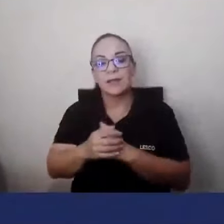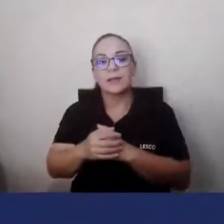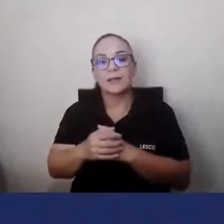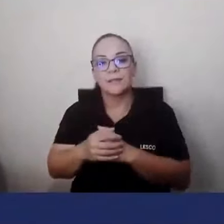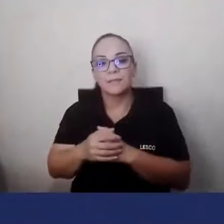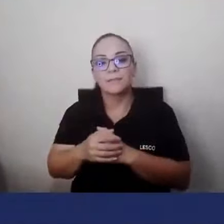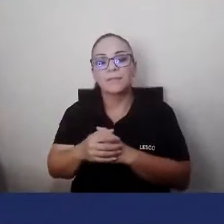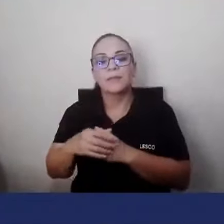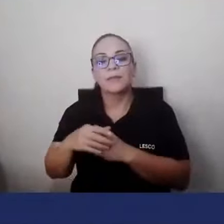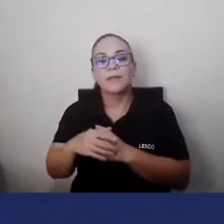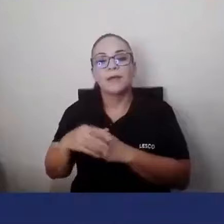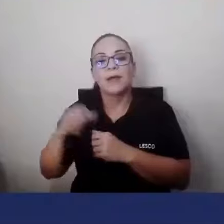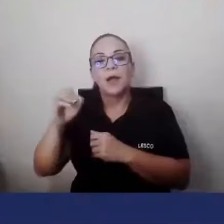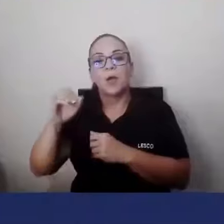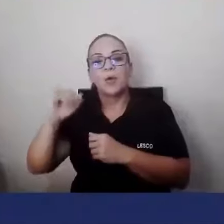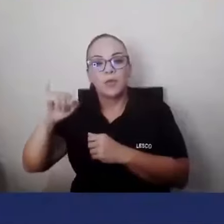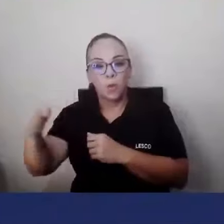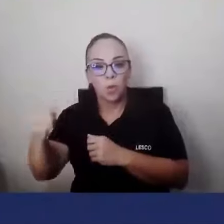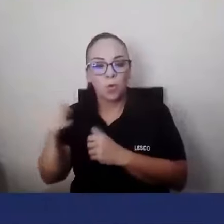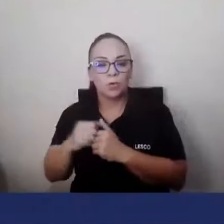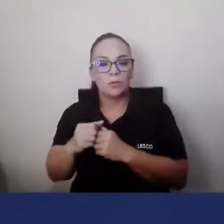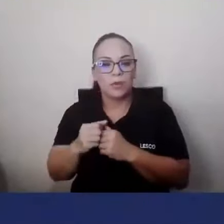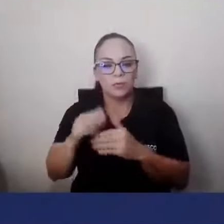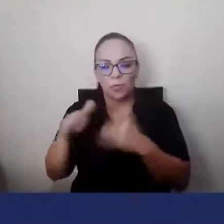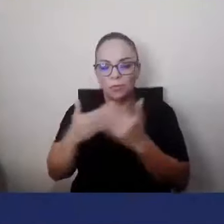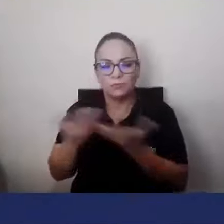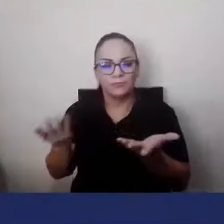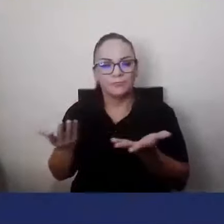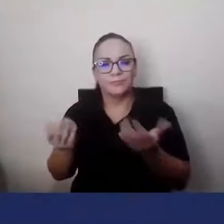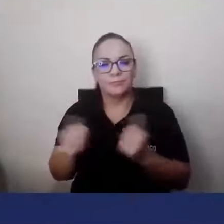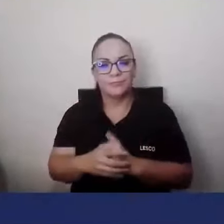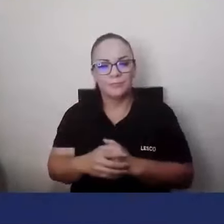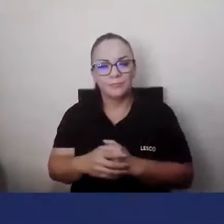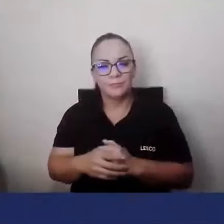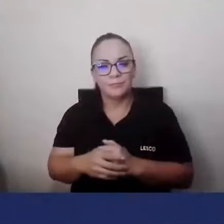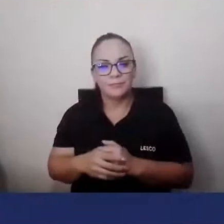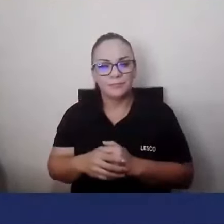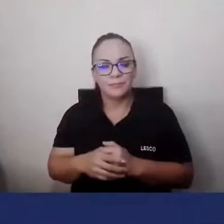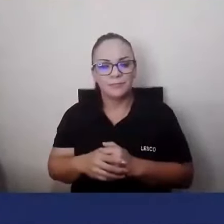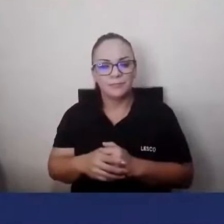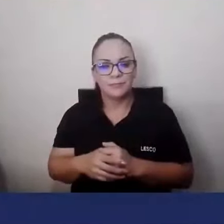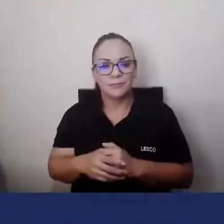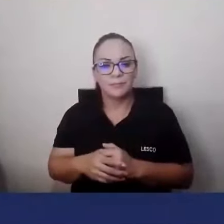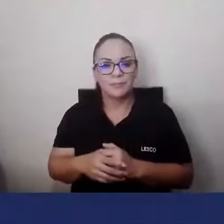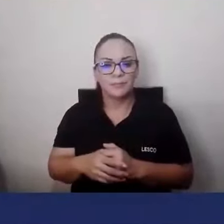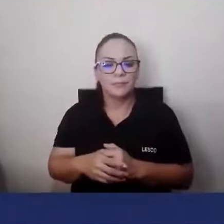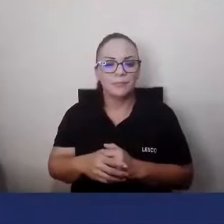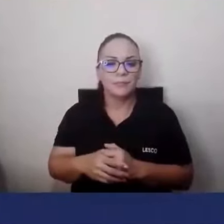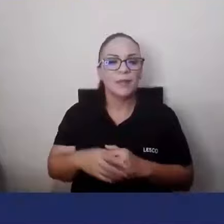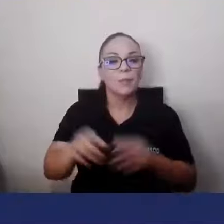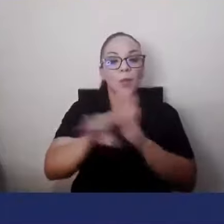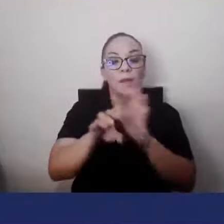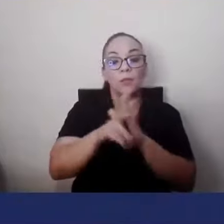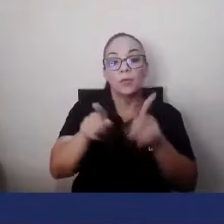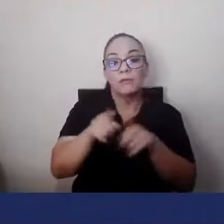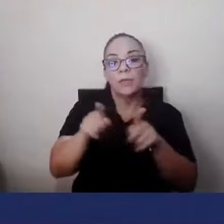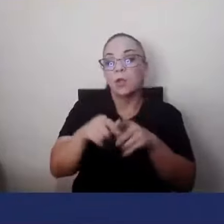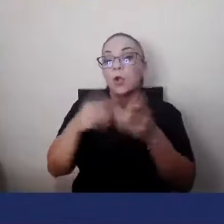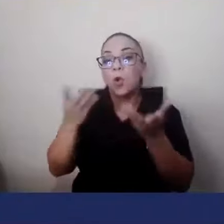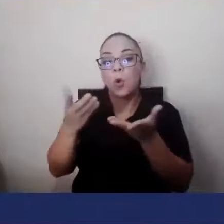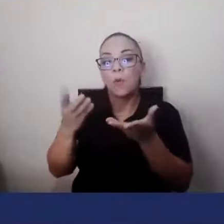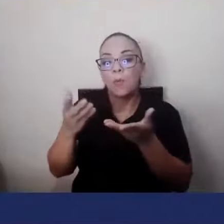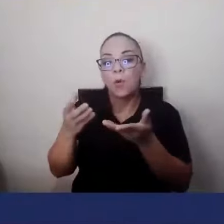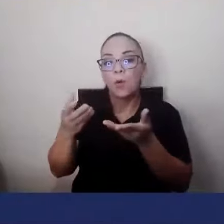OIJ, y cómo levantar muertos de un accidente de carreteras para liberar funcionarios del